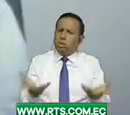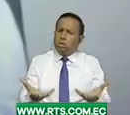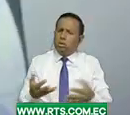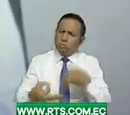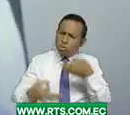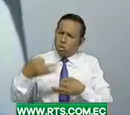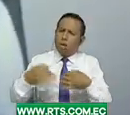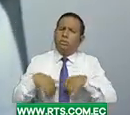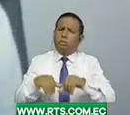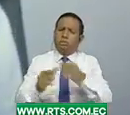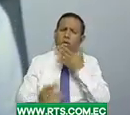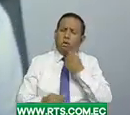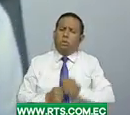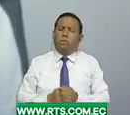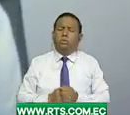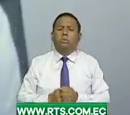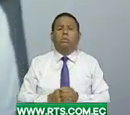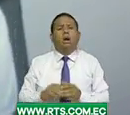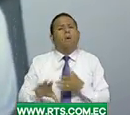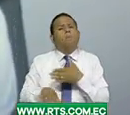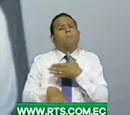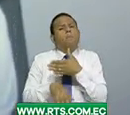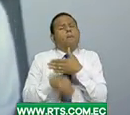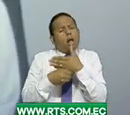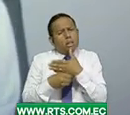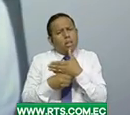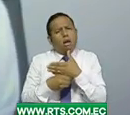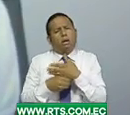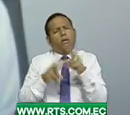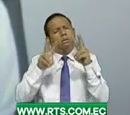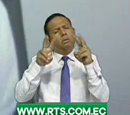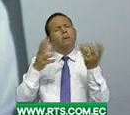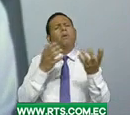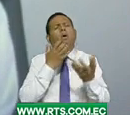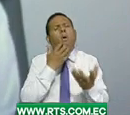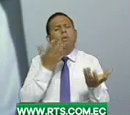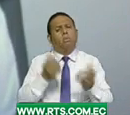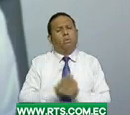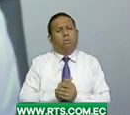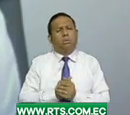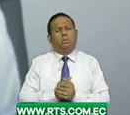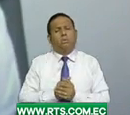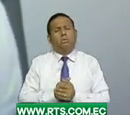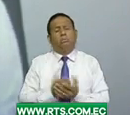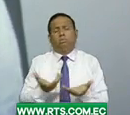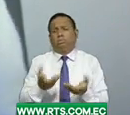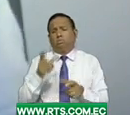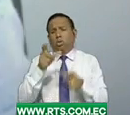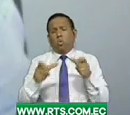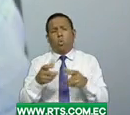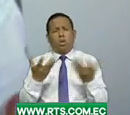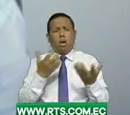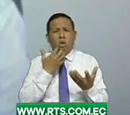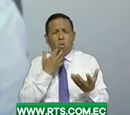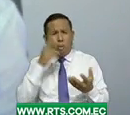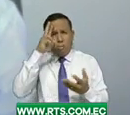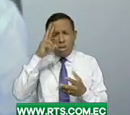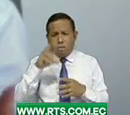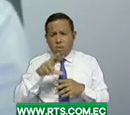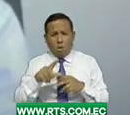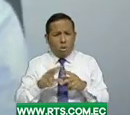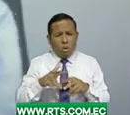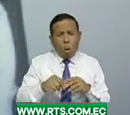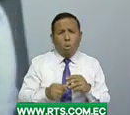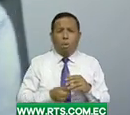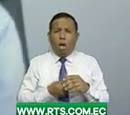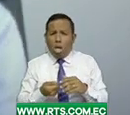Aumentar la imprescriptibilidad de los delitos yo no creo que sea necesario. Lo necesario es que el sistema de justicia haga sus mayores